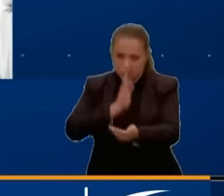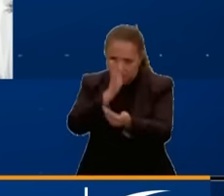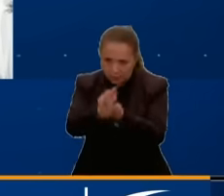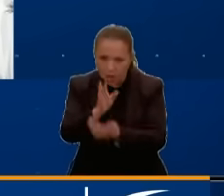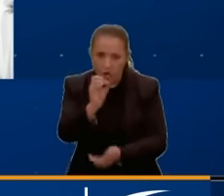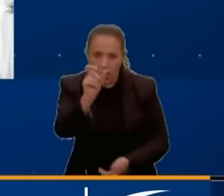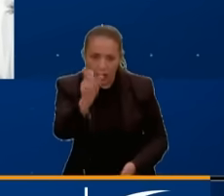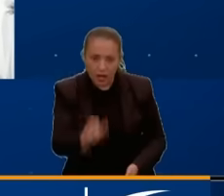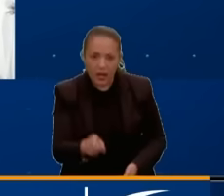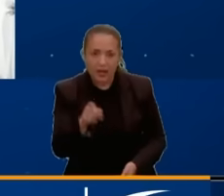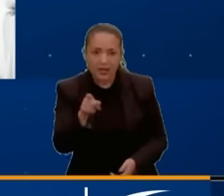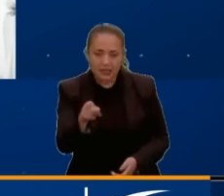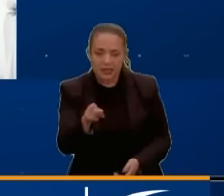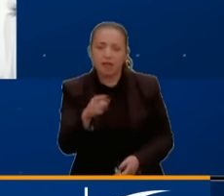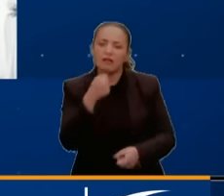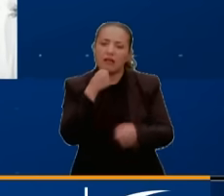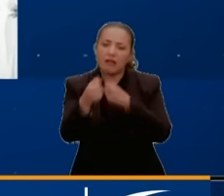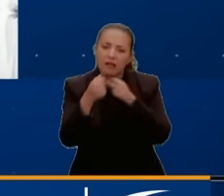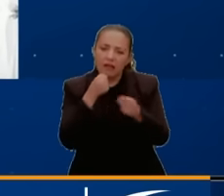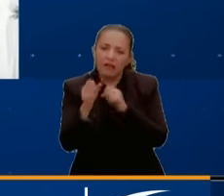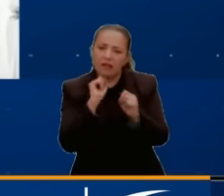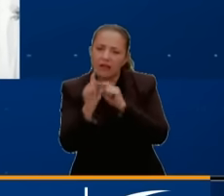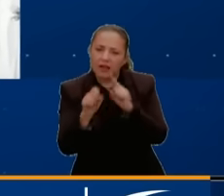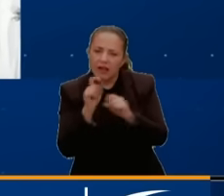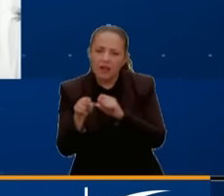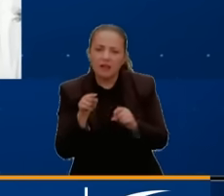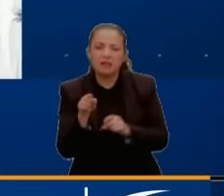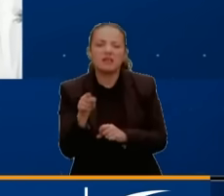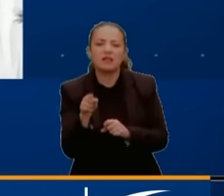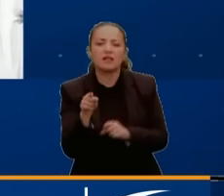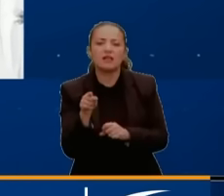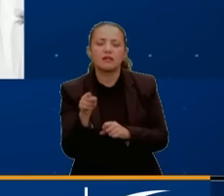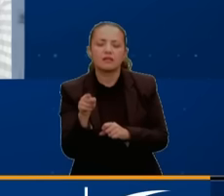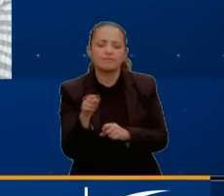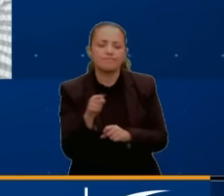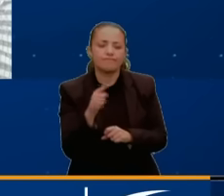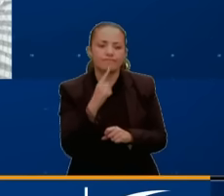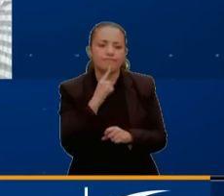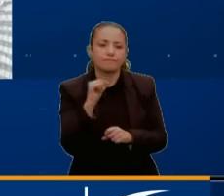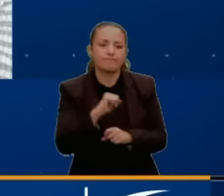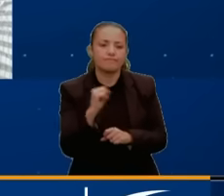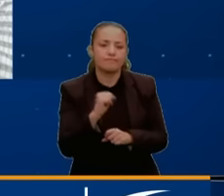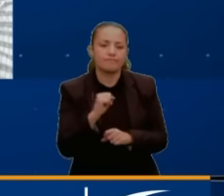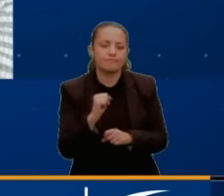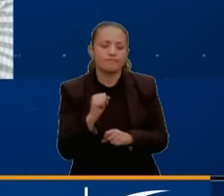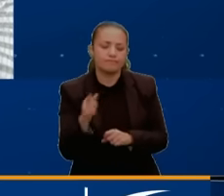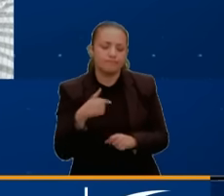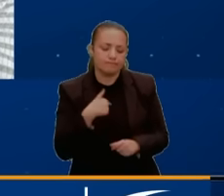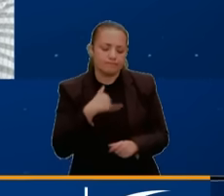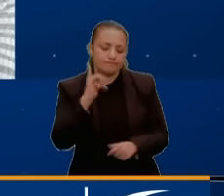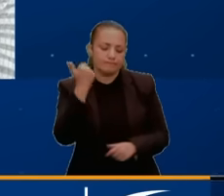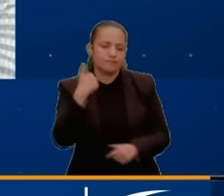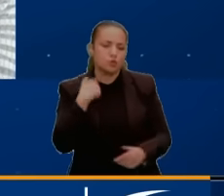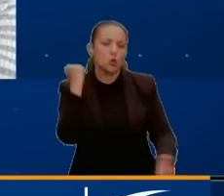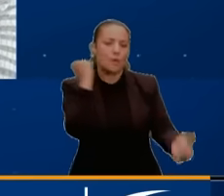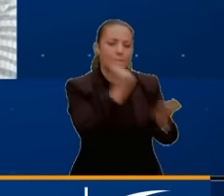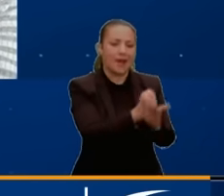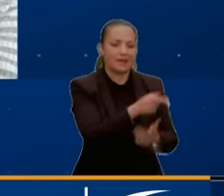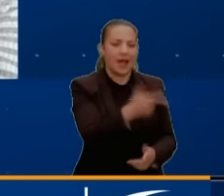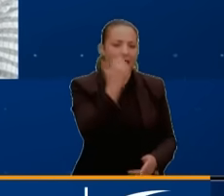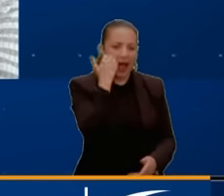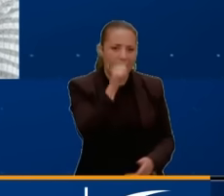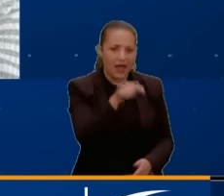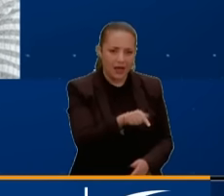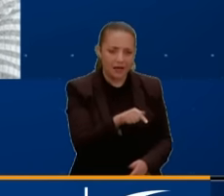él y en la entrevista que se le realiza, él confiesa que fue el que asesinó a esta menor de edad. En